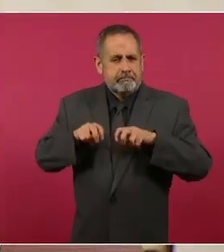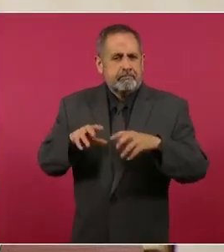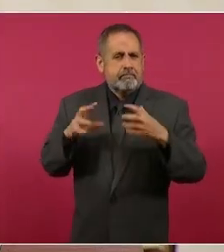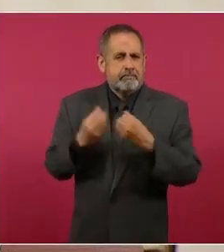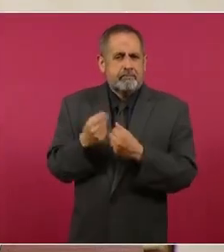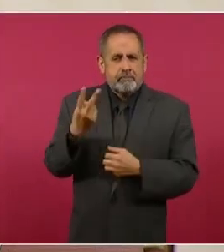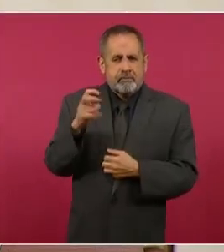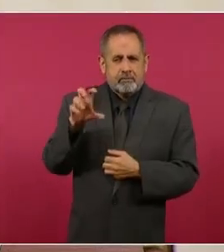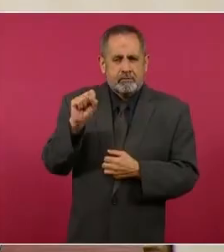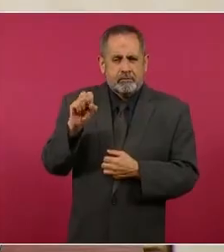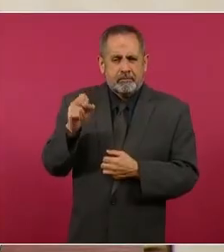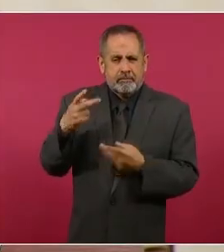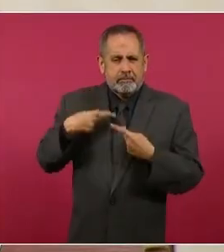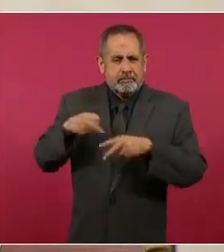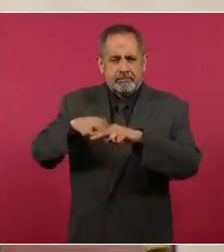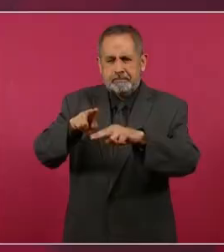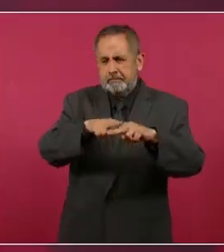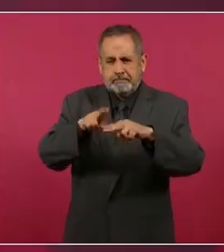260 pasajeros